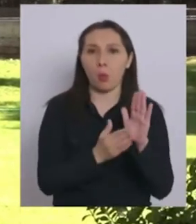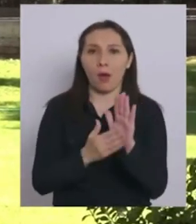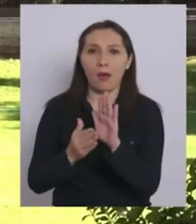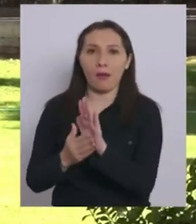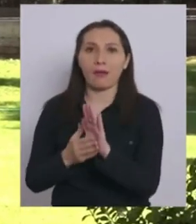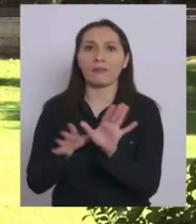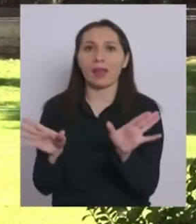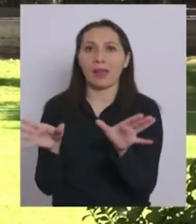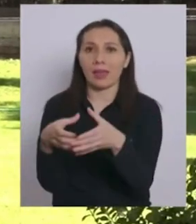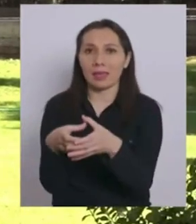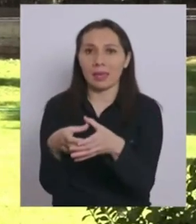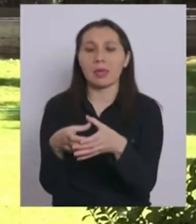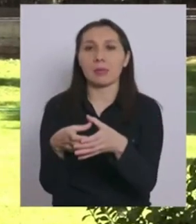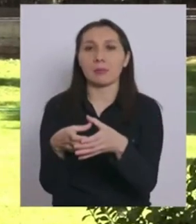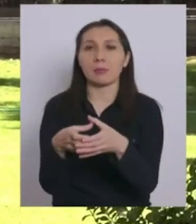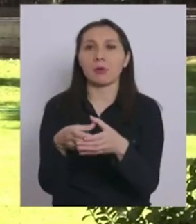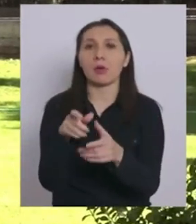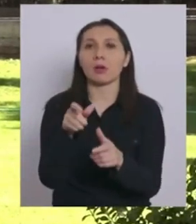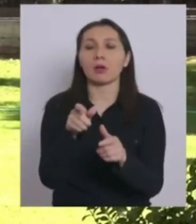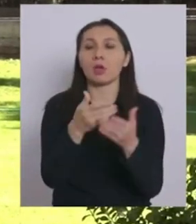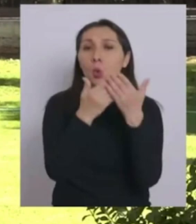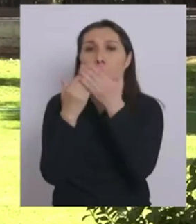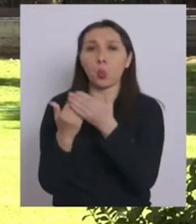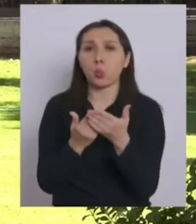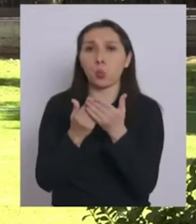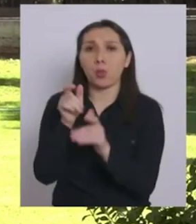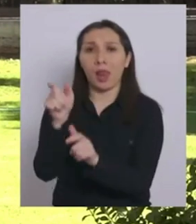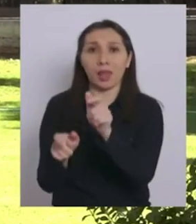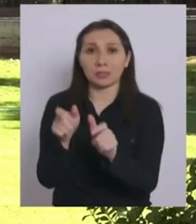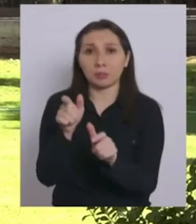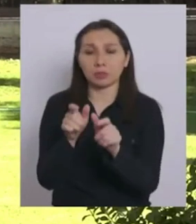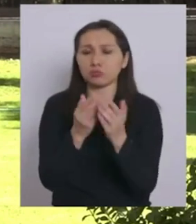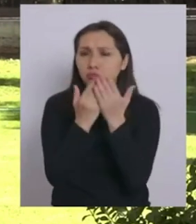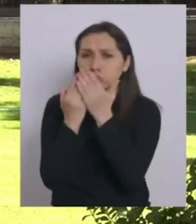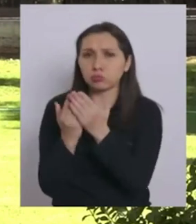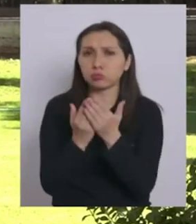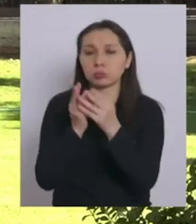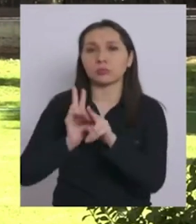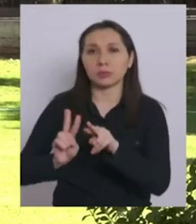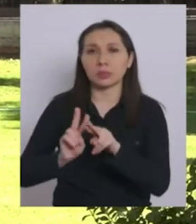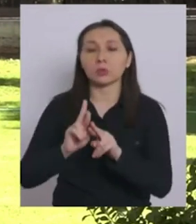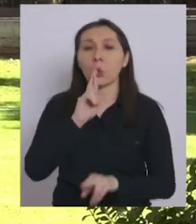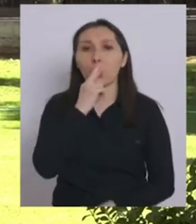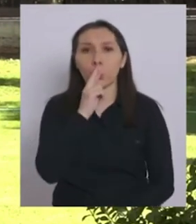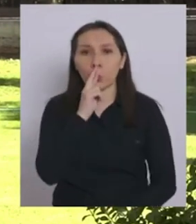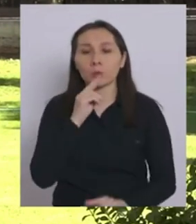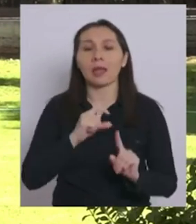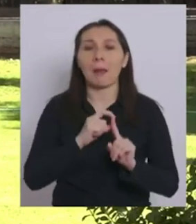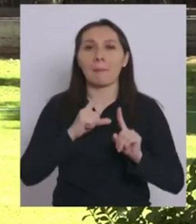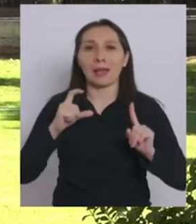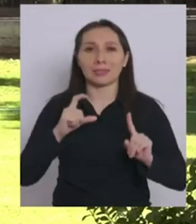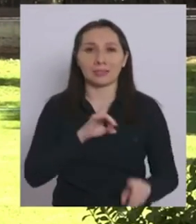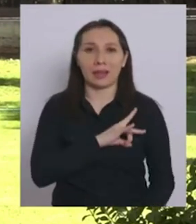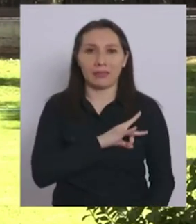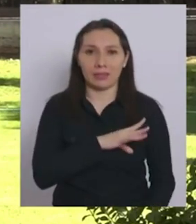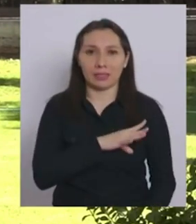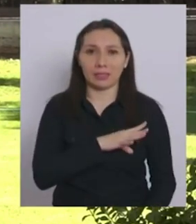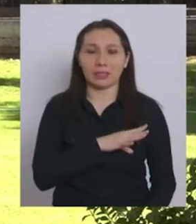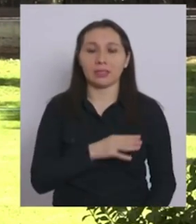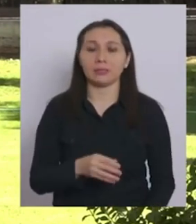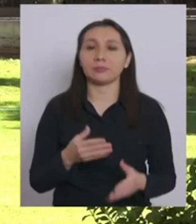--equipos digamos que el estudio clínico que se hicieron rusia pakistán y en chile